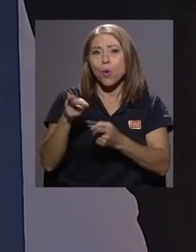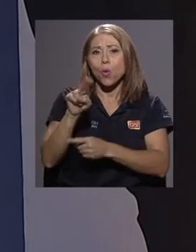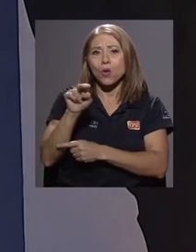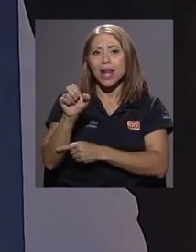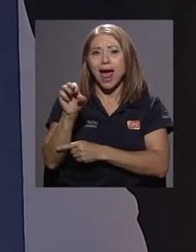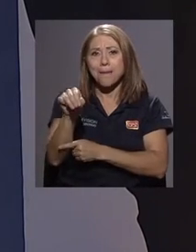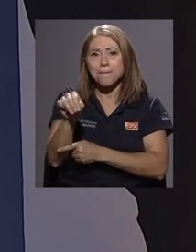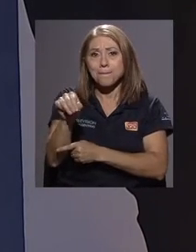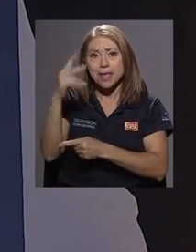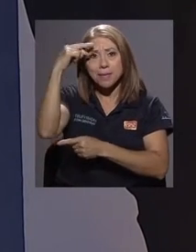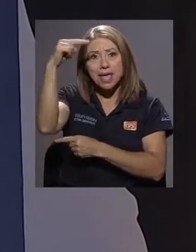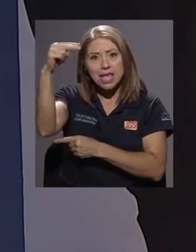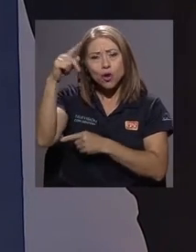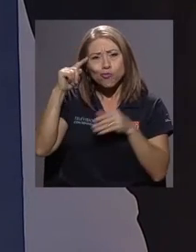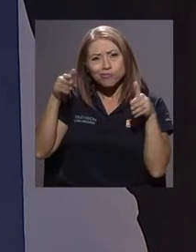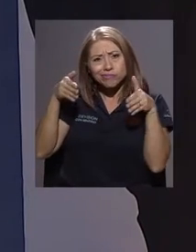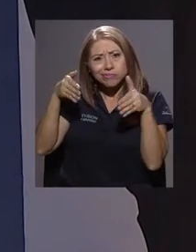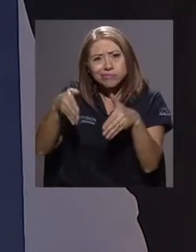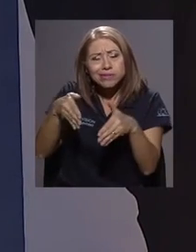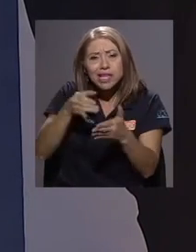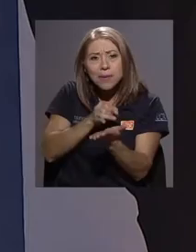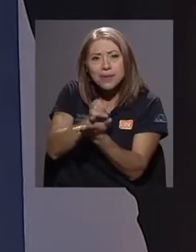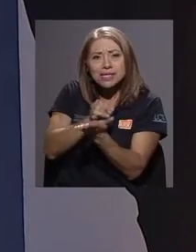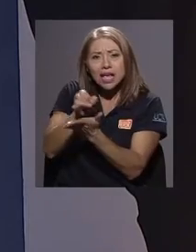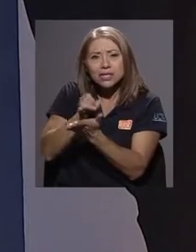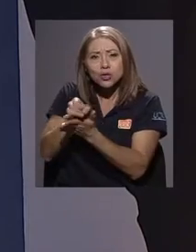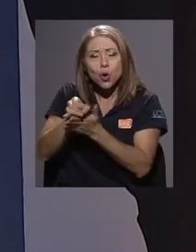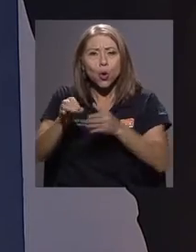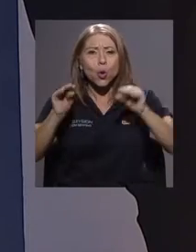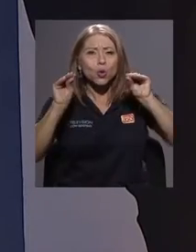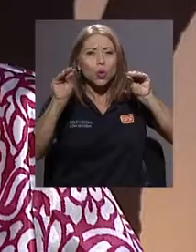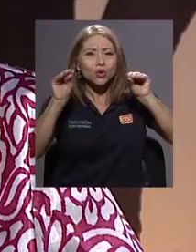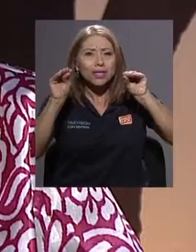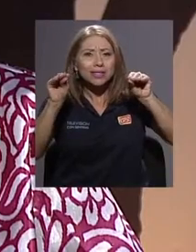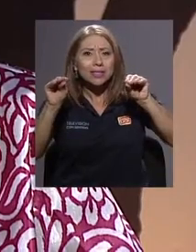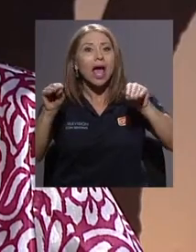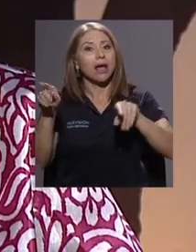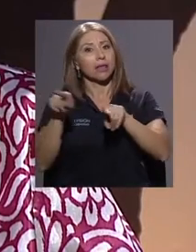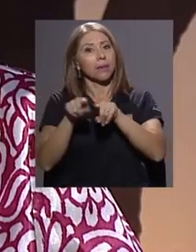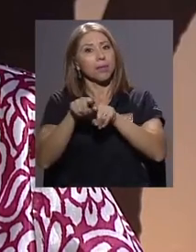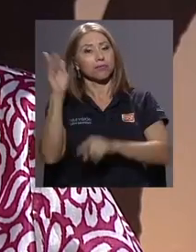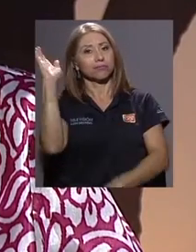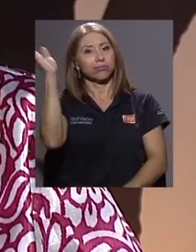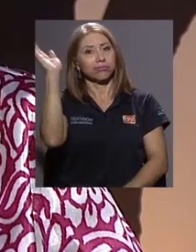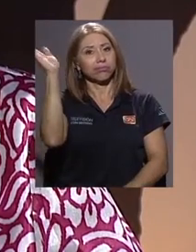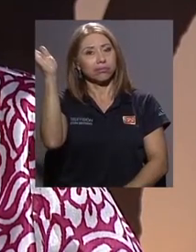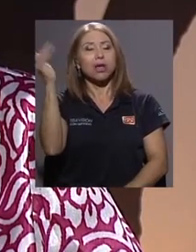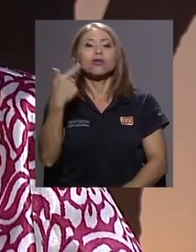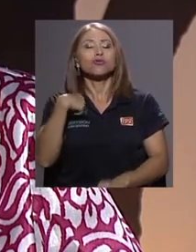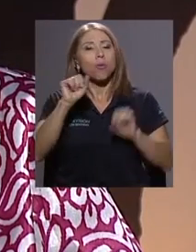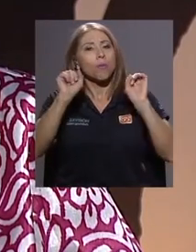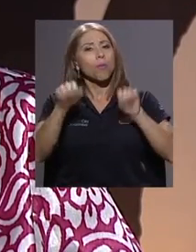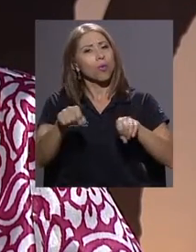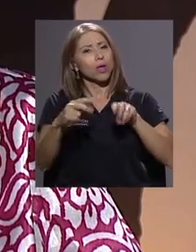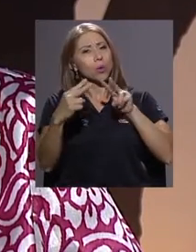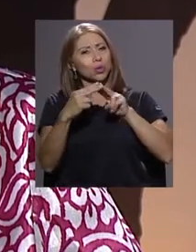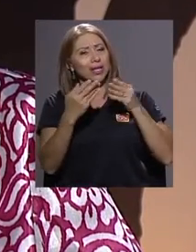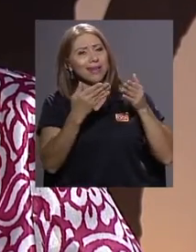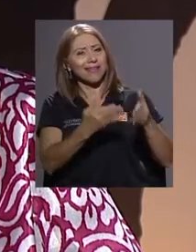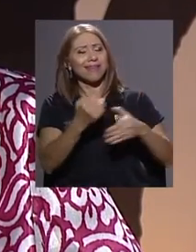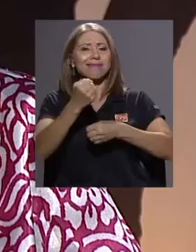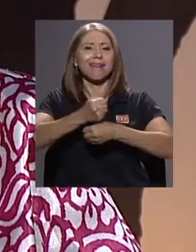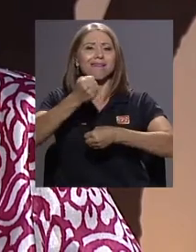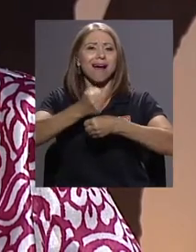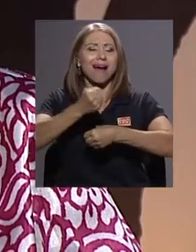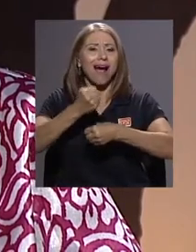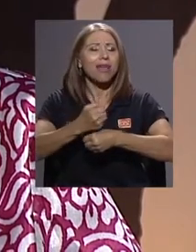dedicándose a la investigación a la docencia y a las conferencias como tal tuve la posibilidad de conocerla trabajando desde el rescate